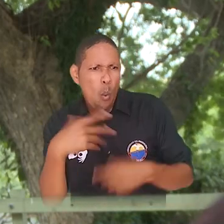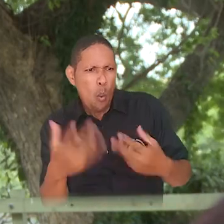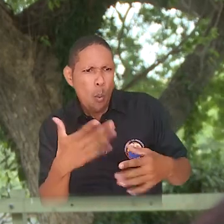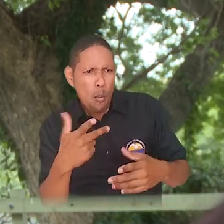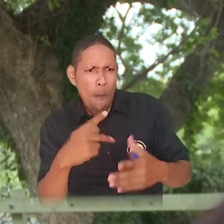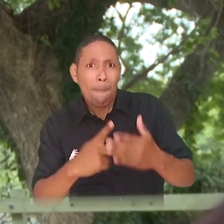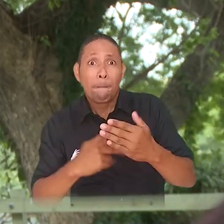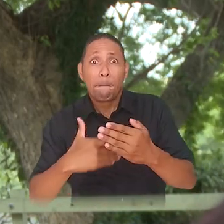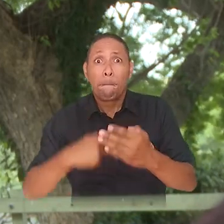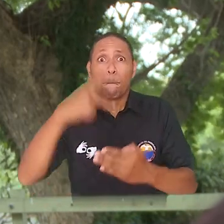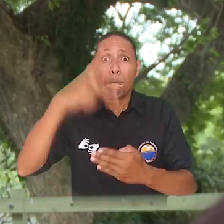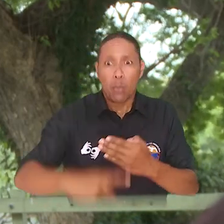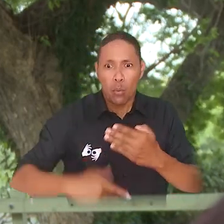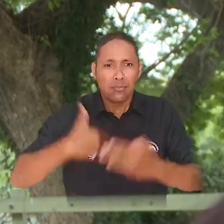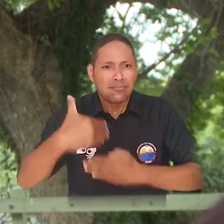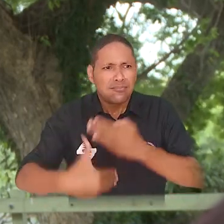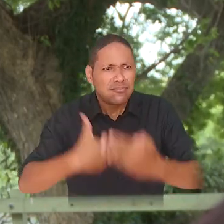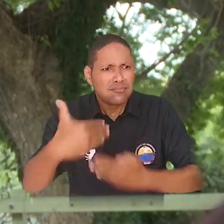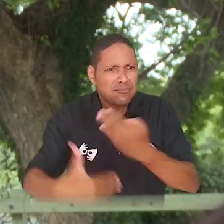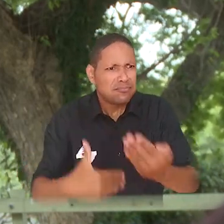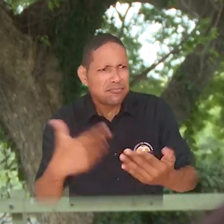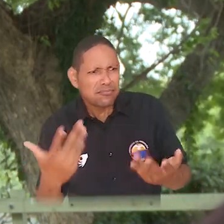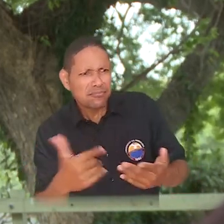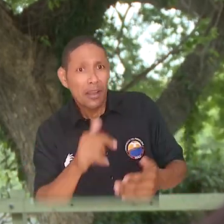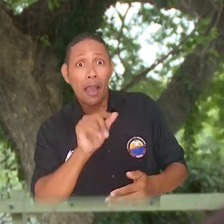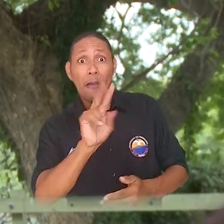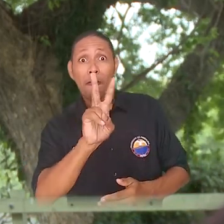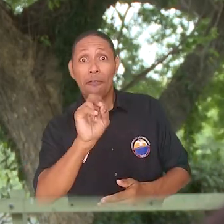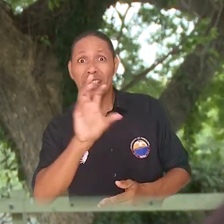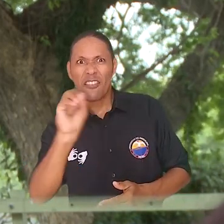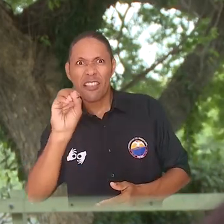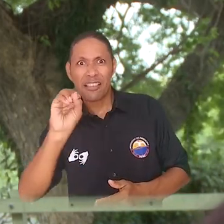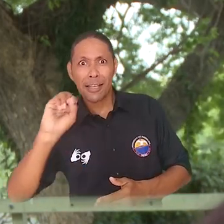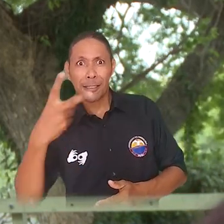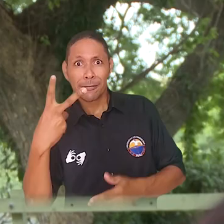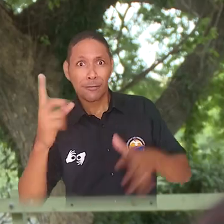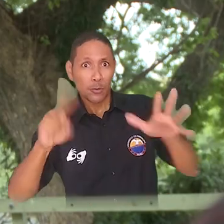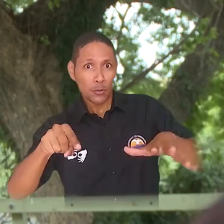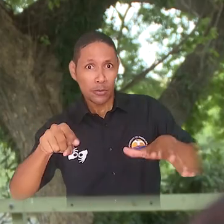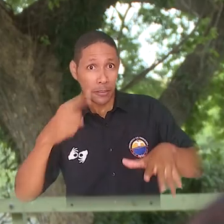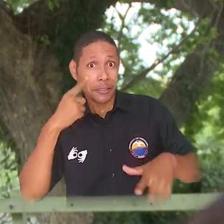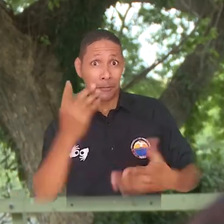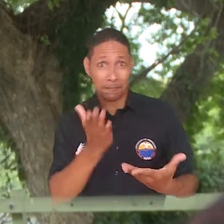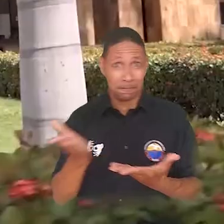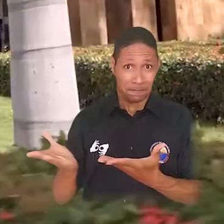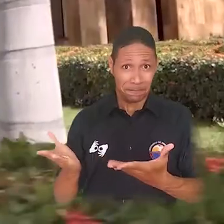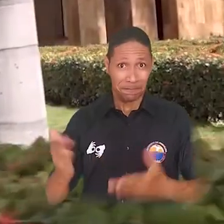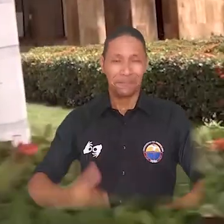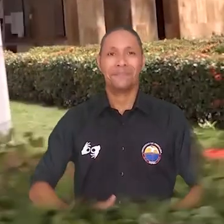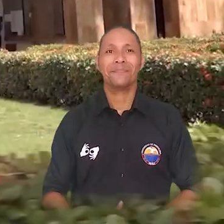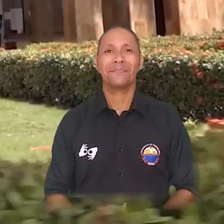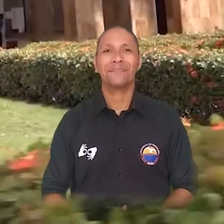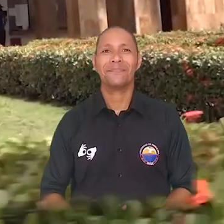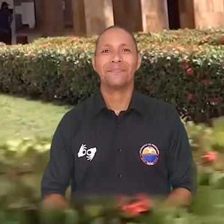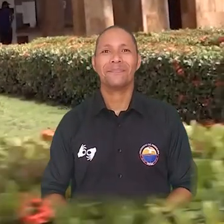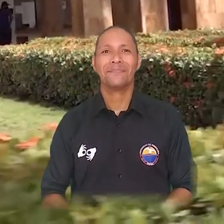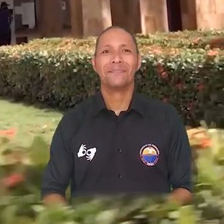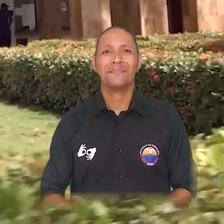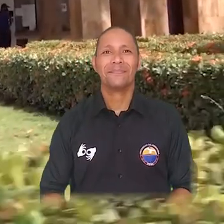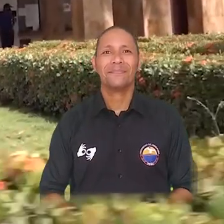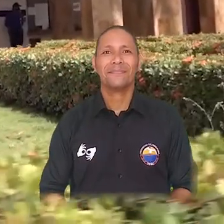de este significativo proceso en el marco de la Bienvenida 2022. Veamos.